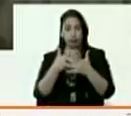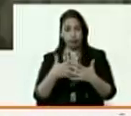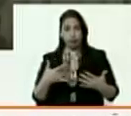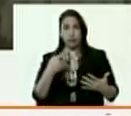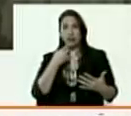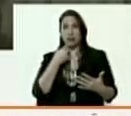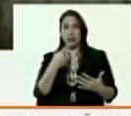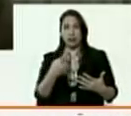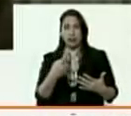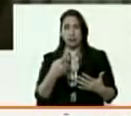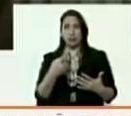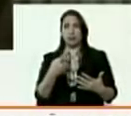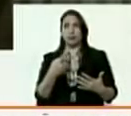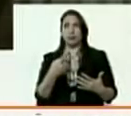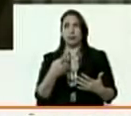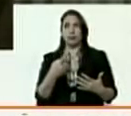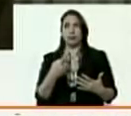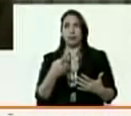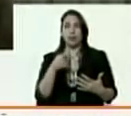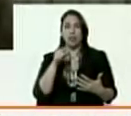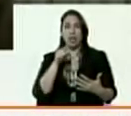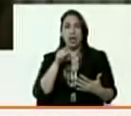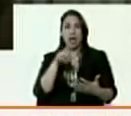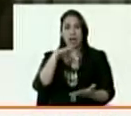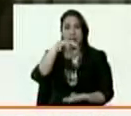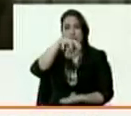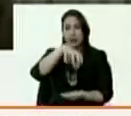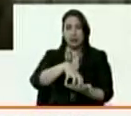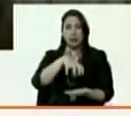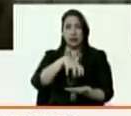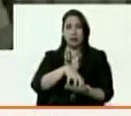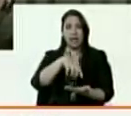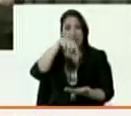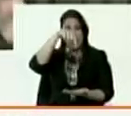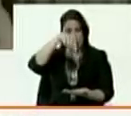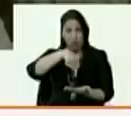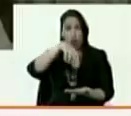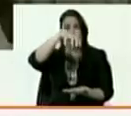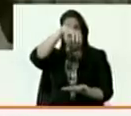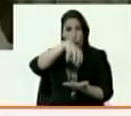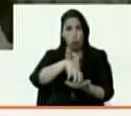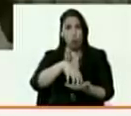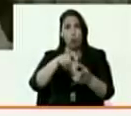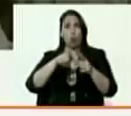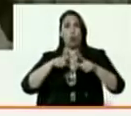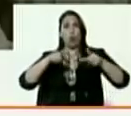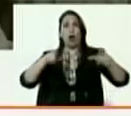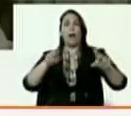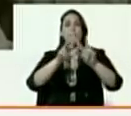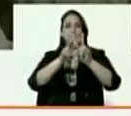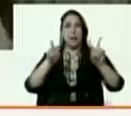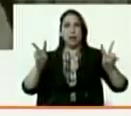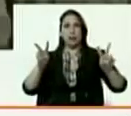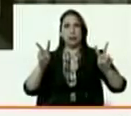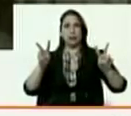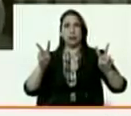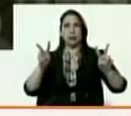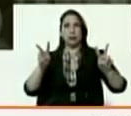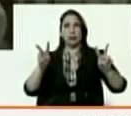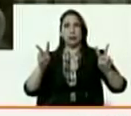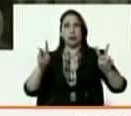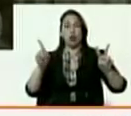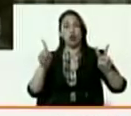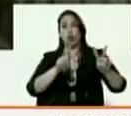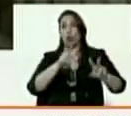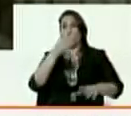establece que esta región es una zona de paz. Los que no